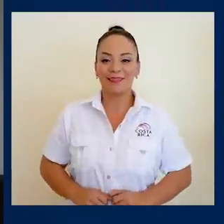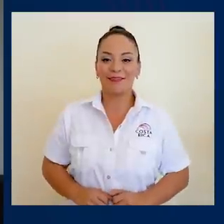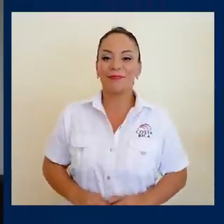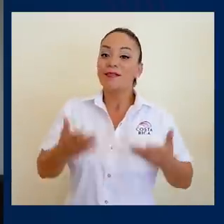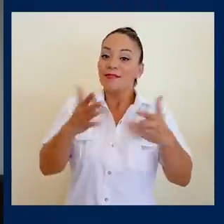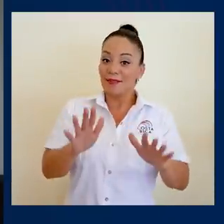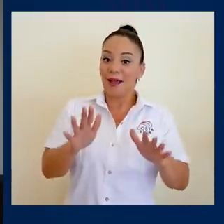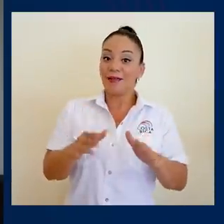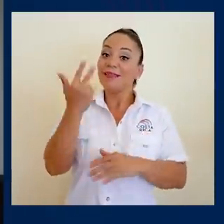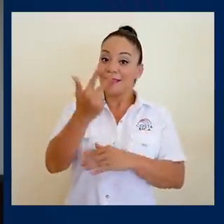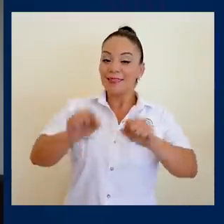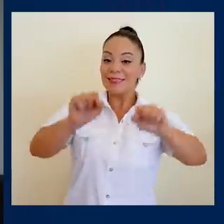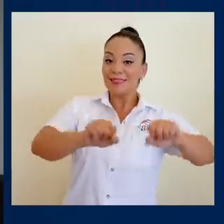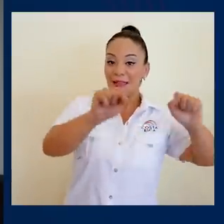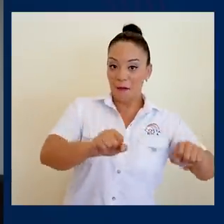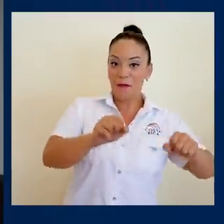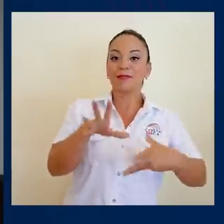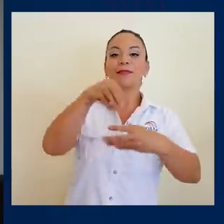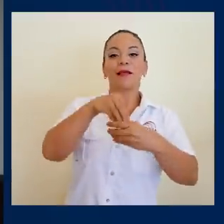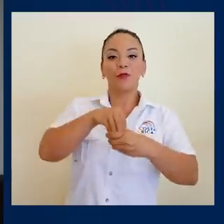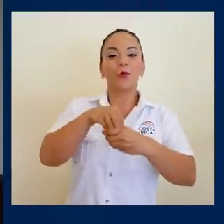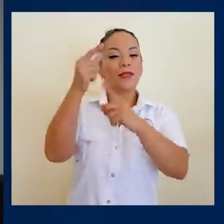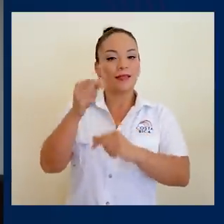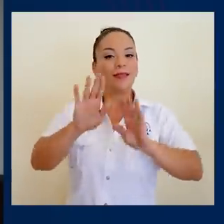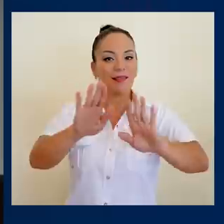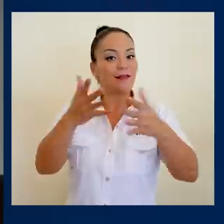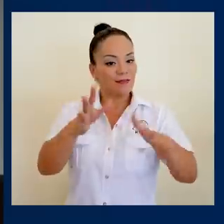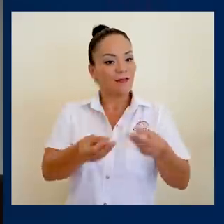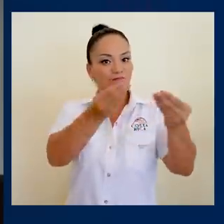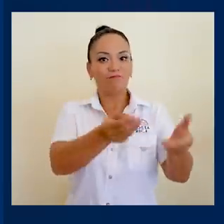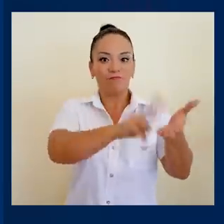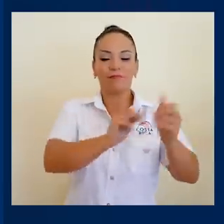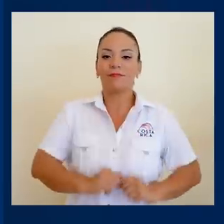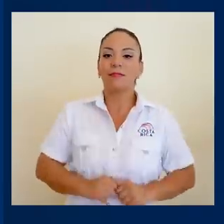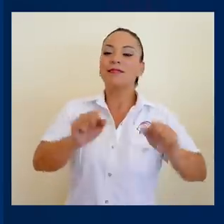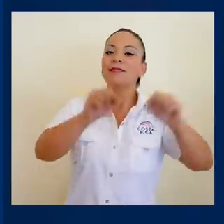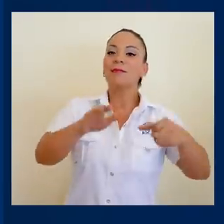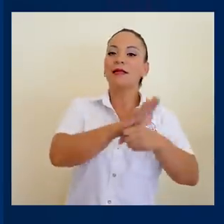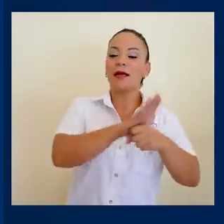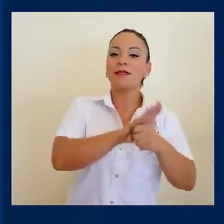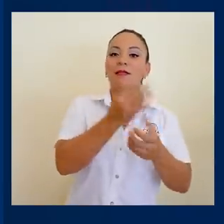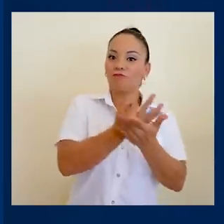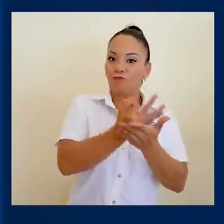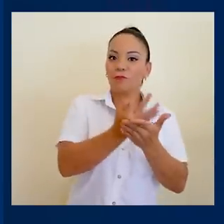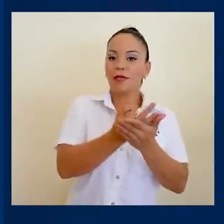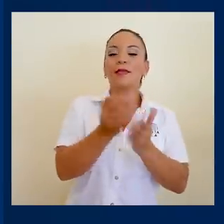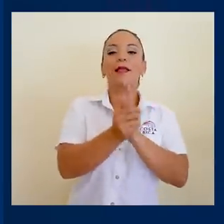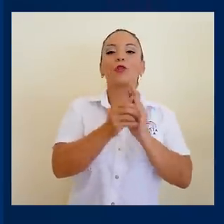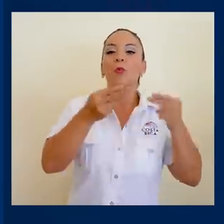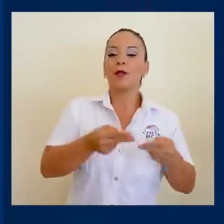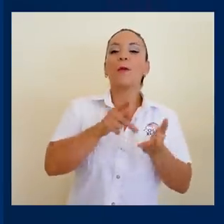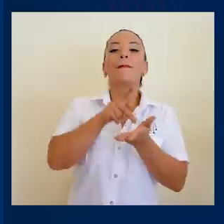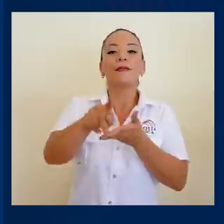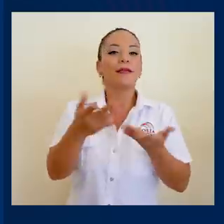noticias. Ya adjudicamos los tres sistemas que componen parte de Hacienda Digital. El sistema integrado de administración financiera y talento humano,